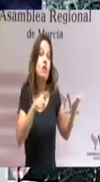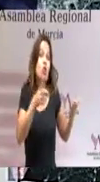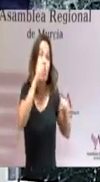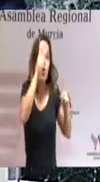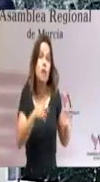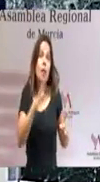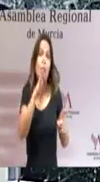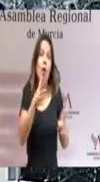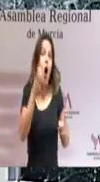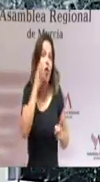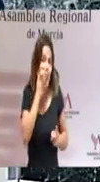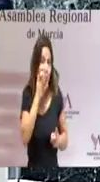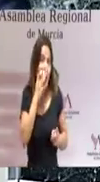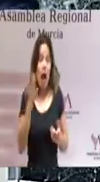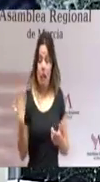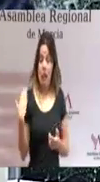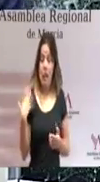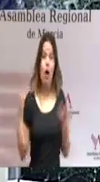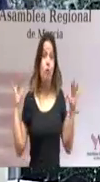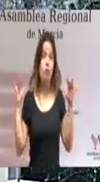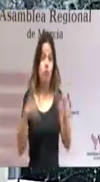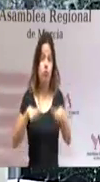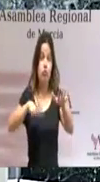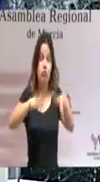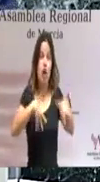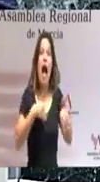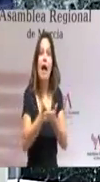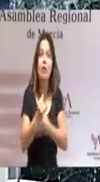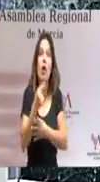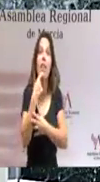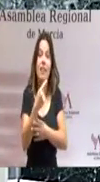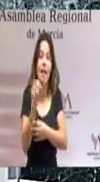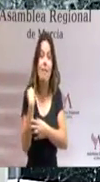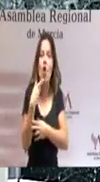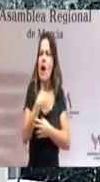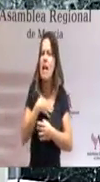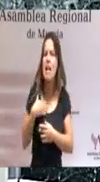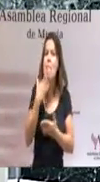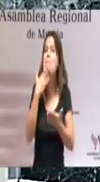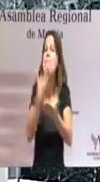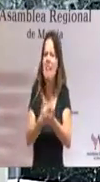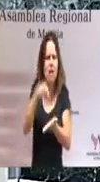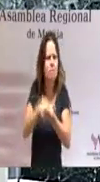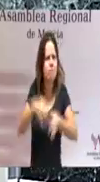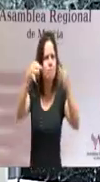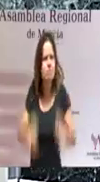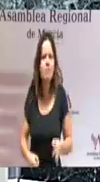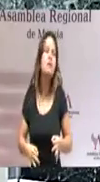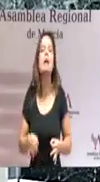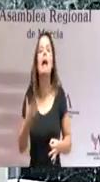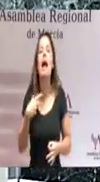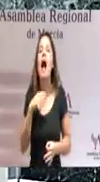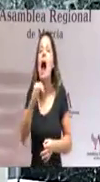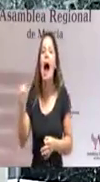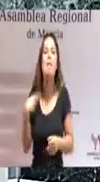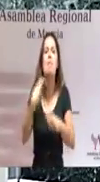y no buenas razones. El otro día hubo una concentración de los agricultores y estos pidieron taxativamente que no